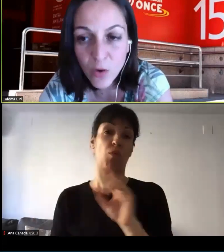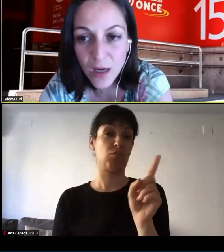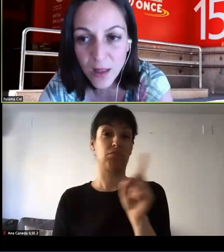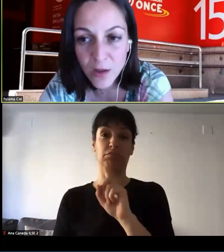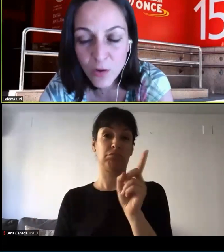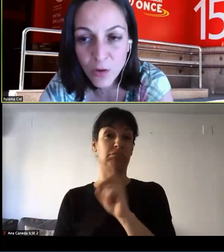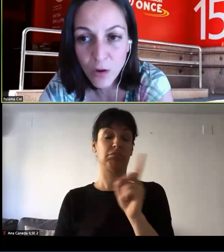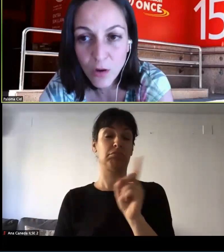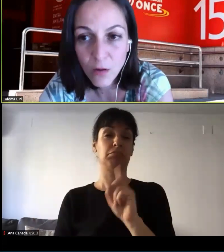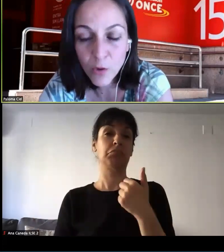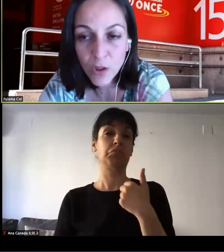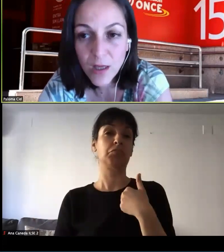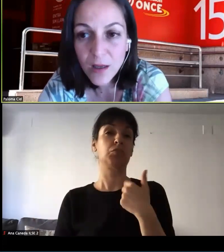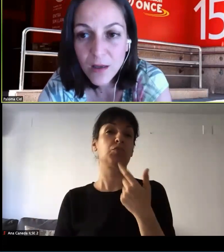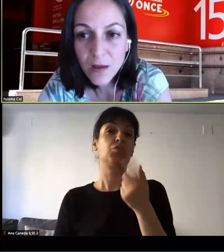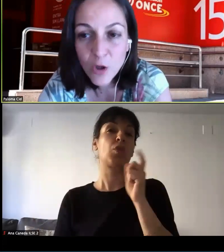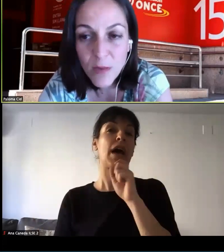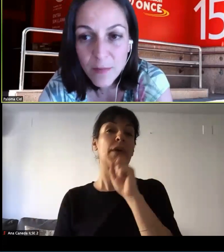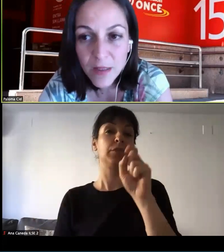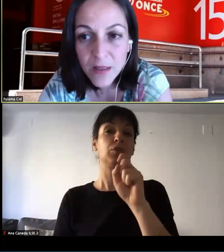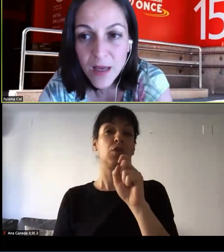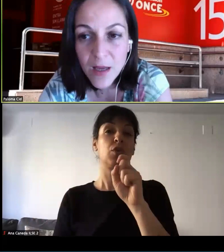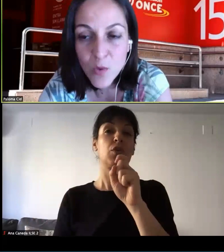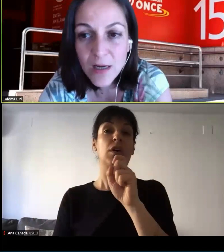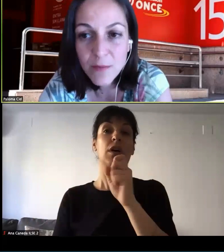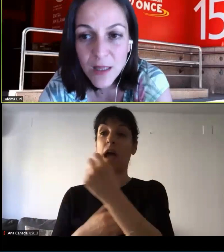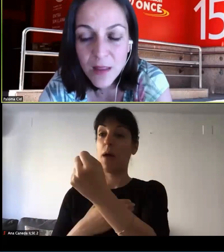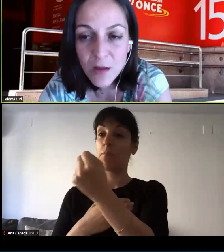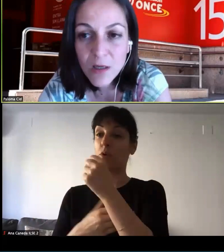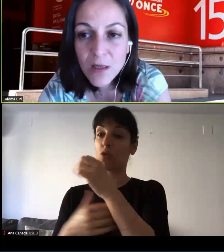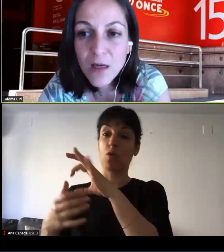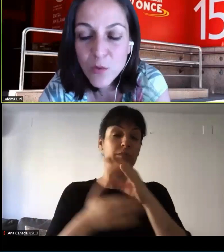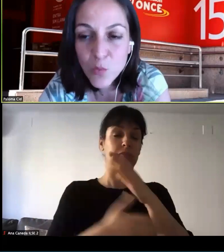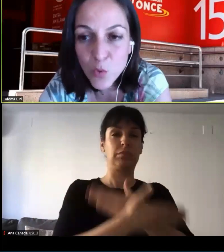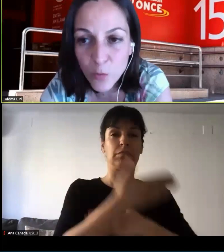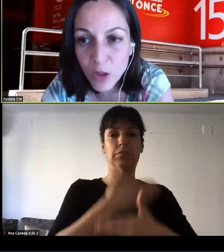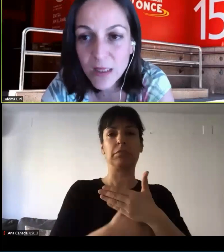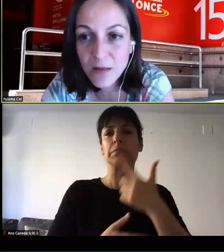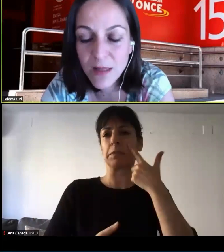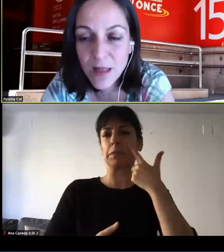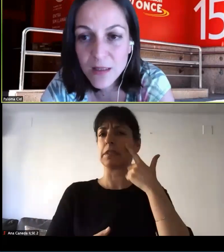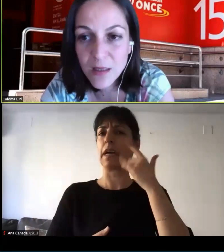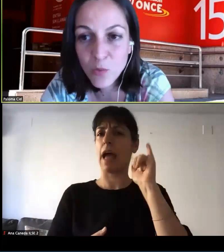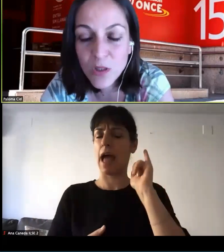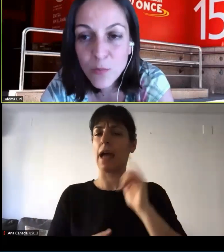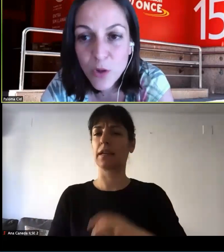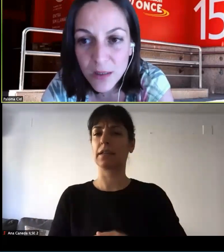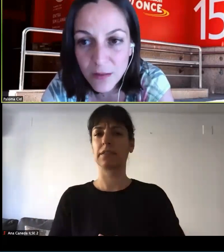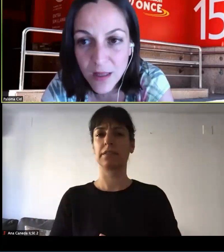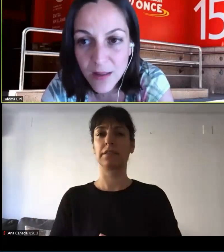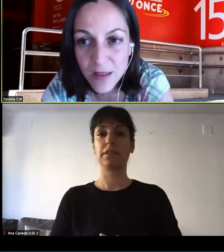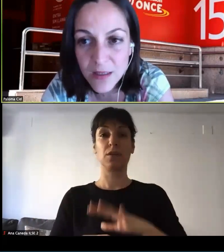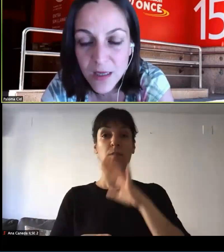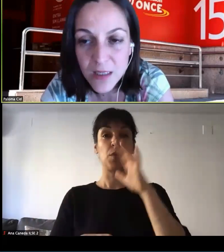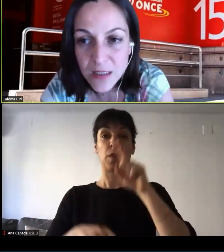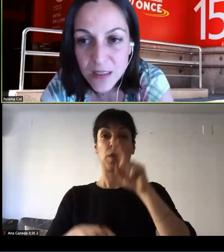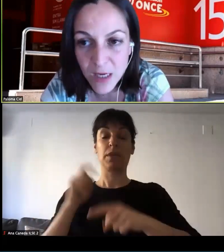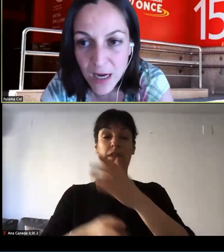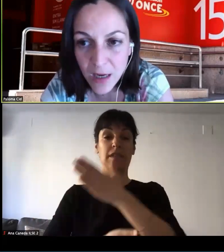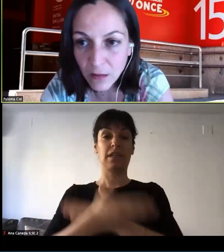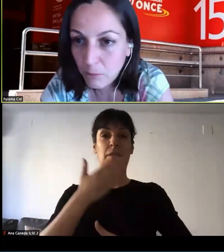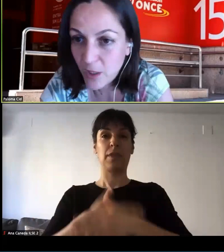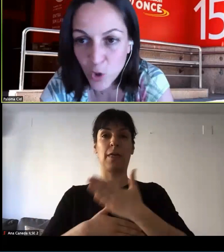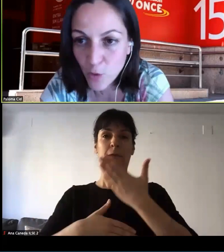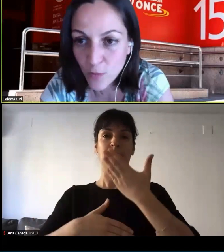una correlación porque normalmente hay una limitación en un número de actividades, en un tipo de actividades